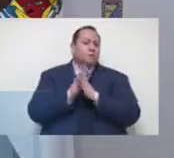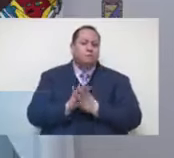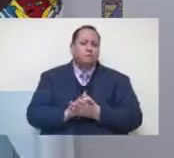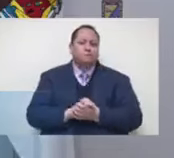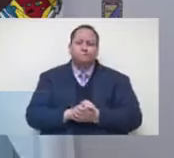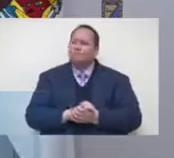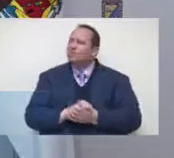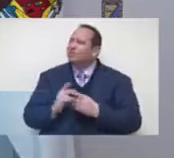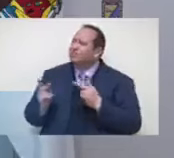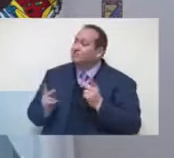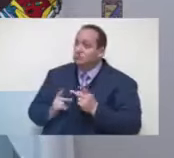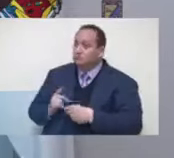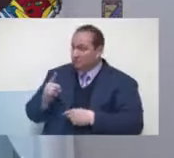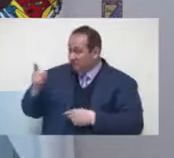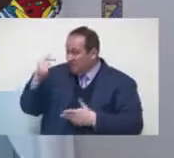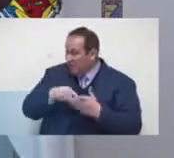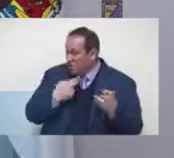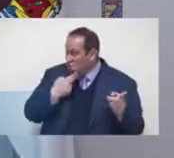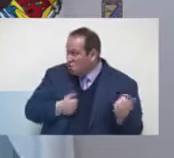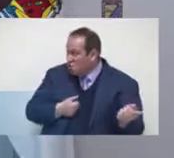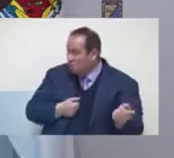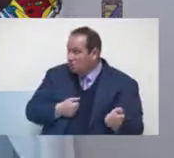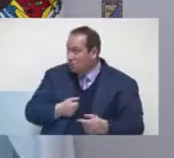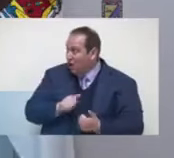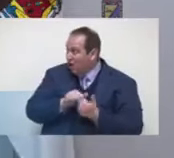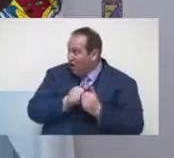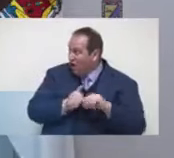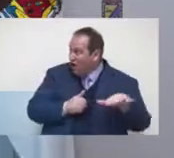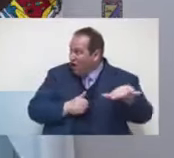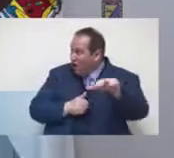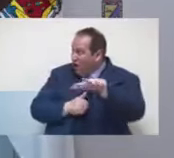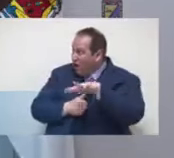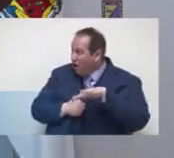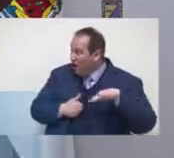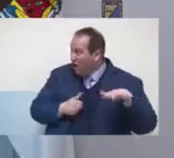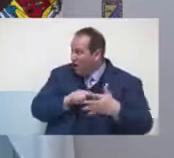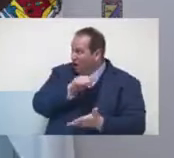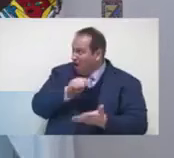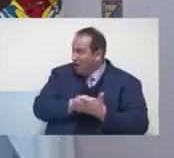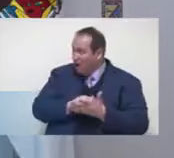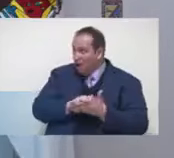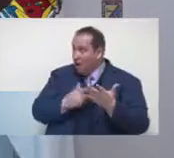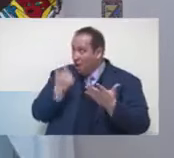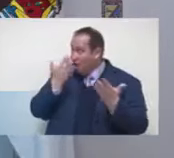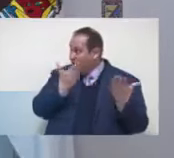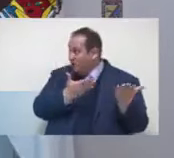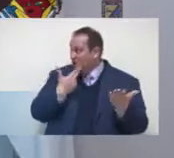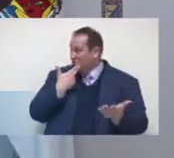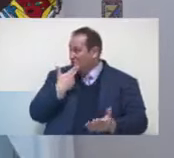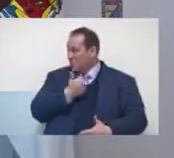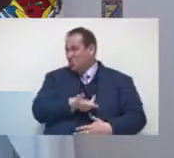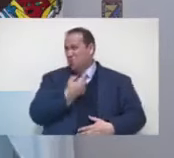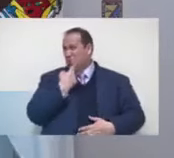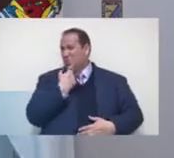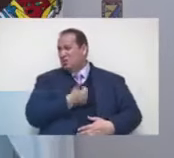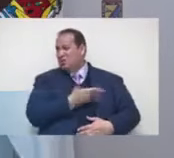estela de luz? ¿Te parece inútil? Regenerar un espacio público para ti es inútil.